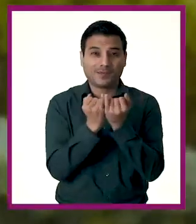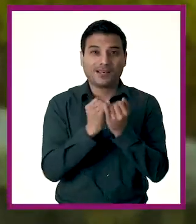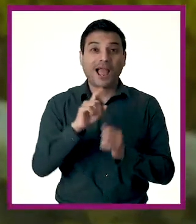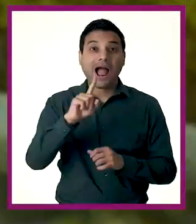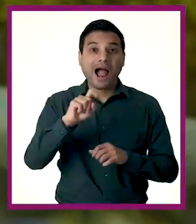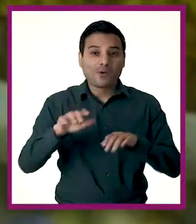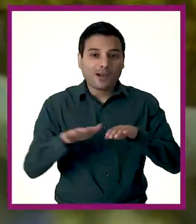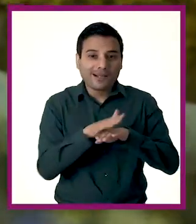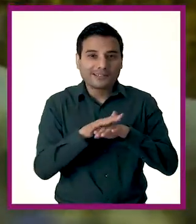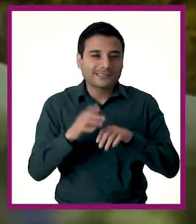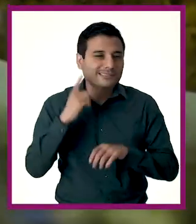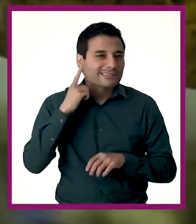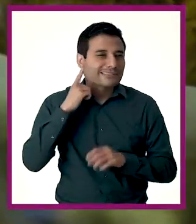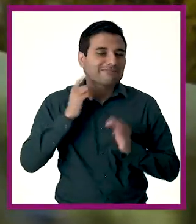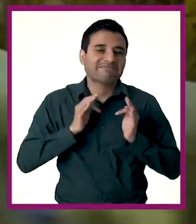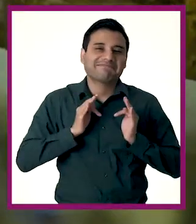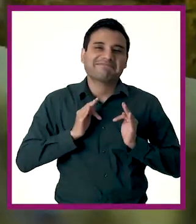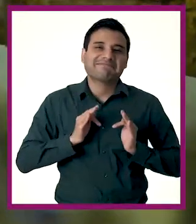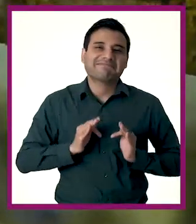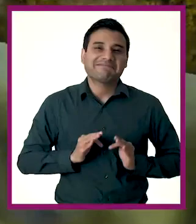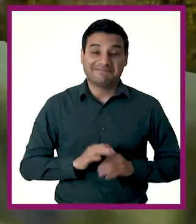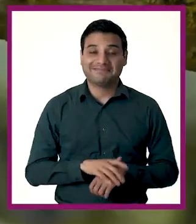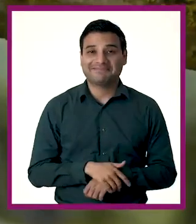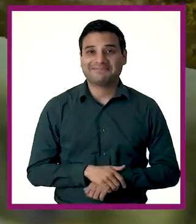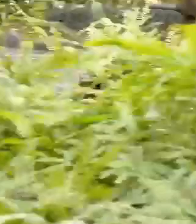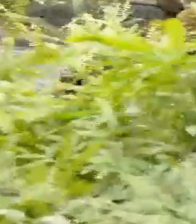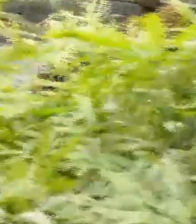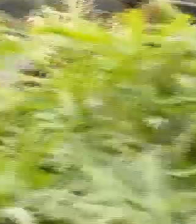le trae un efecto de tranquilidad.